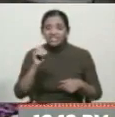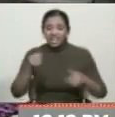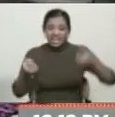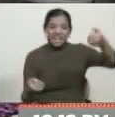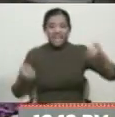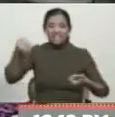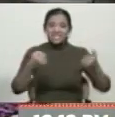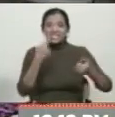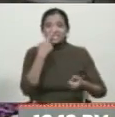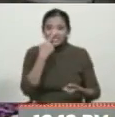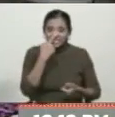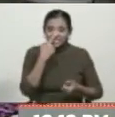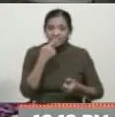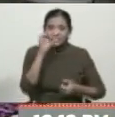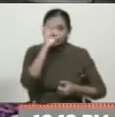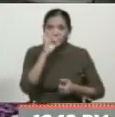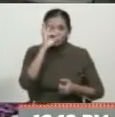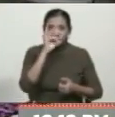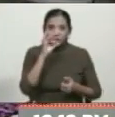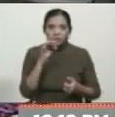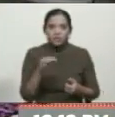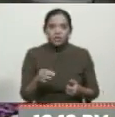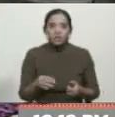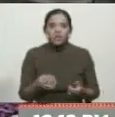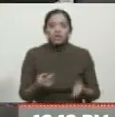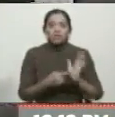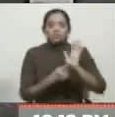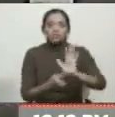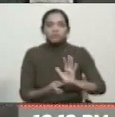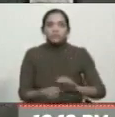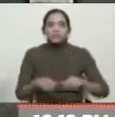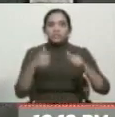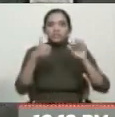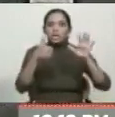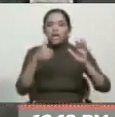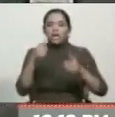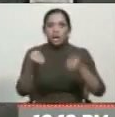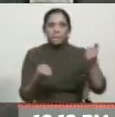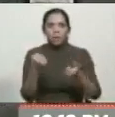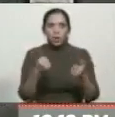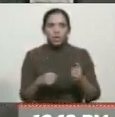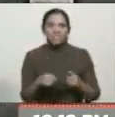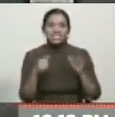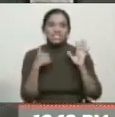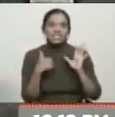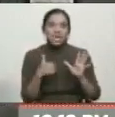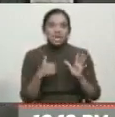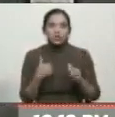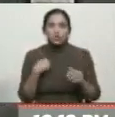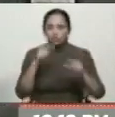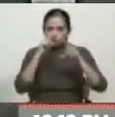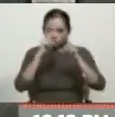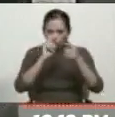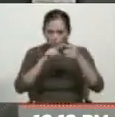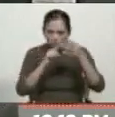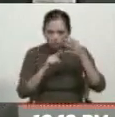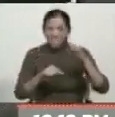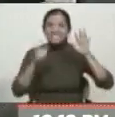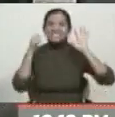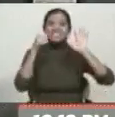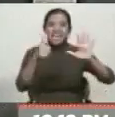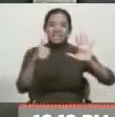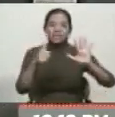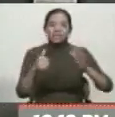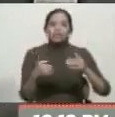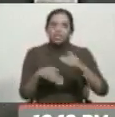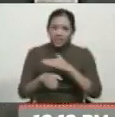saben cuántos camiones han mostrado en los medios? Seis camiones. Yo he contado 3. Seis camiones, y eso es lo que va a